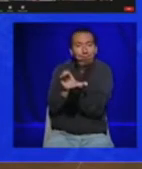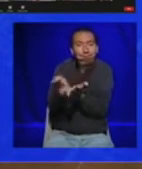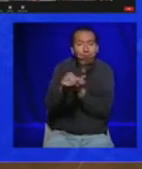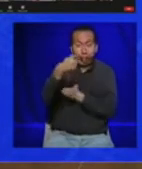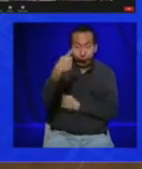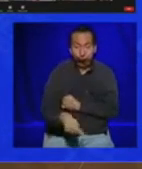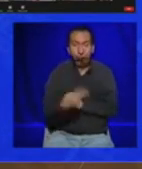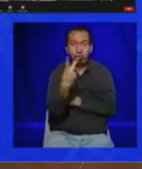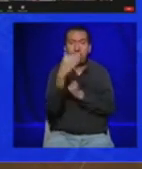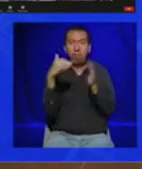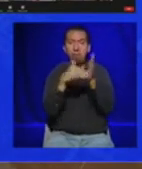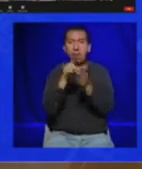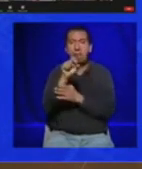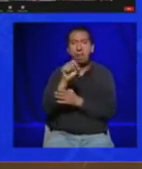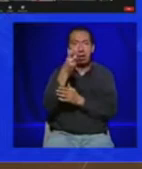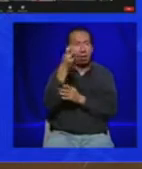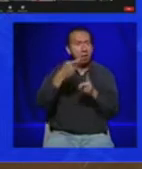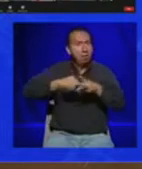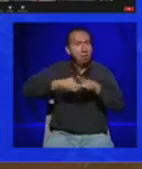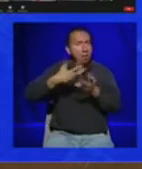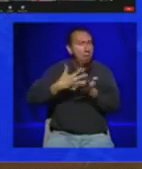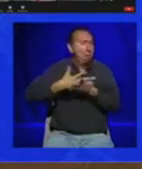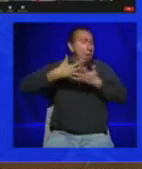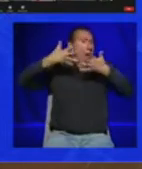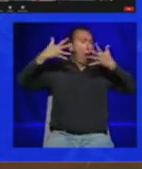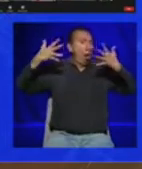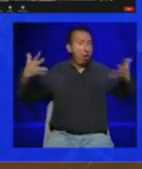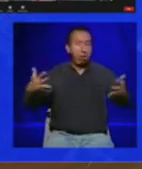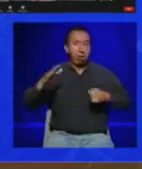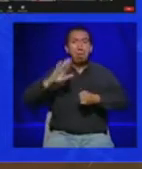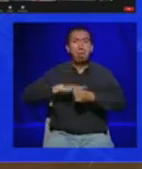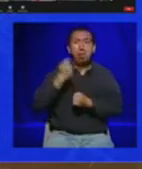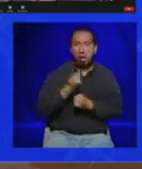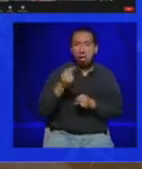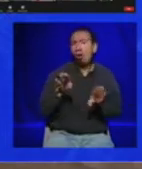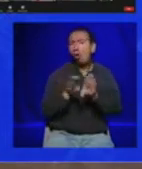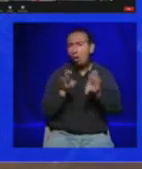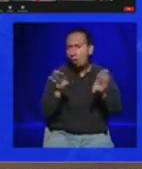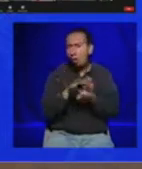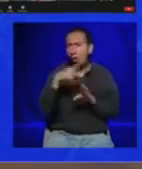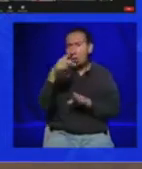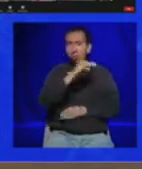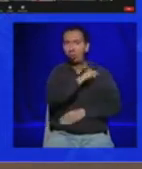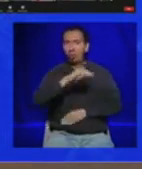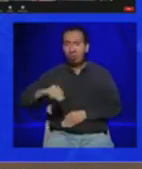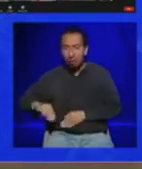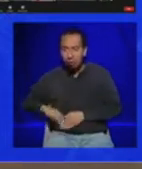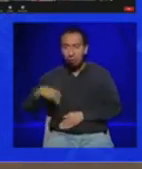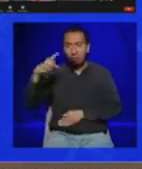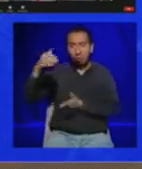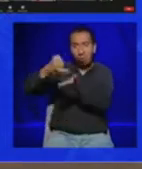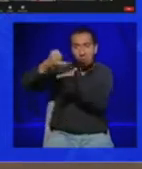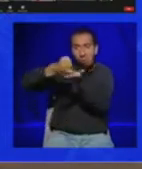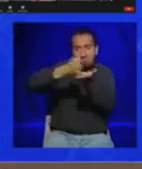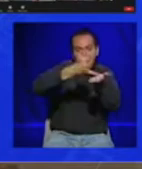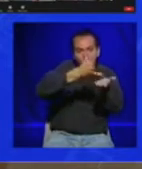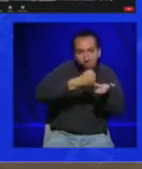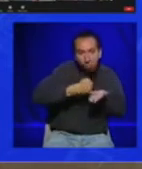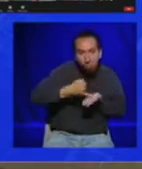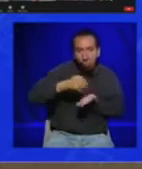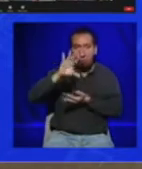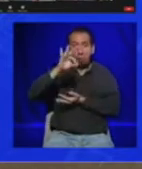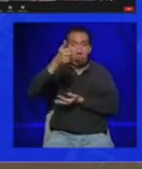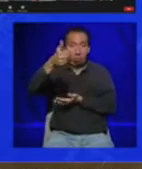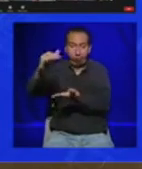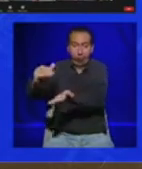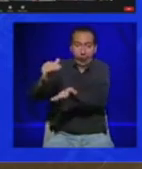año solamente. Esta cantidad aumentará con las aportaciones de cada municipio, lo que sin duda multiplicará los